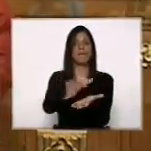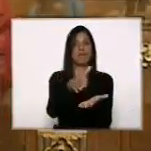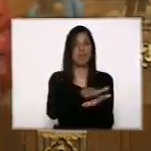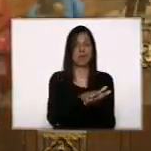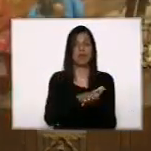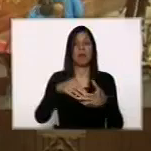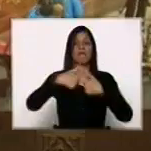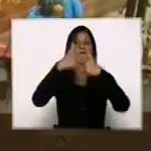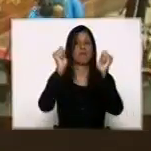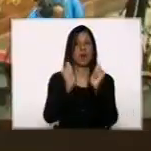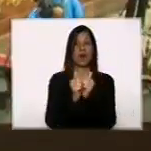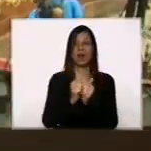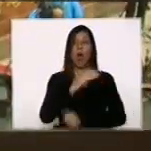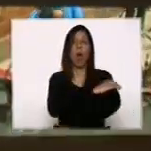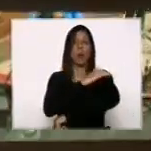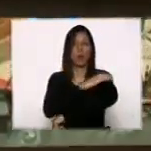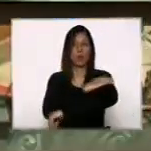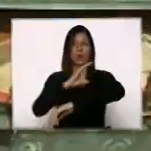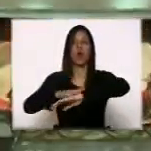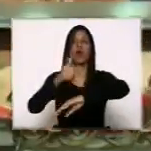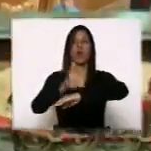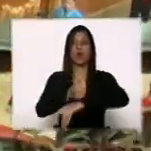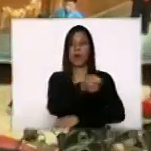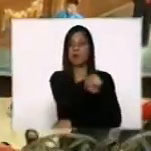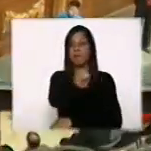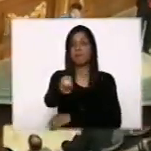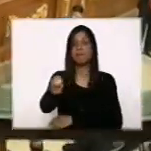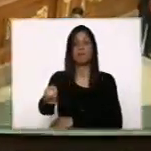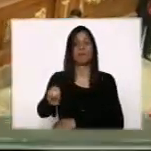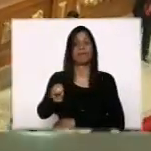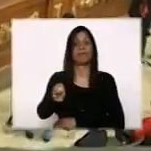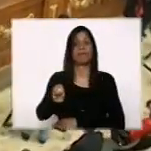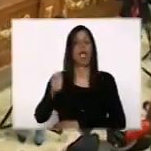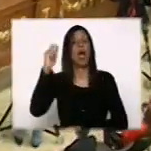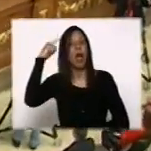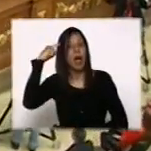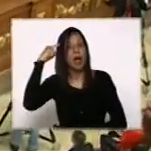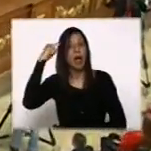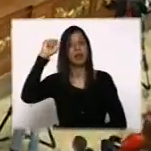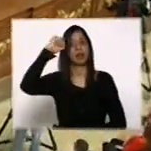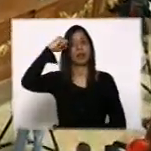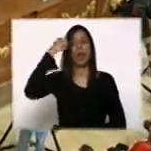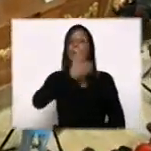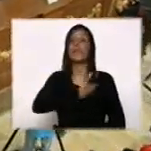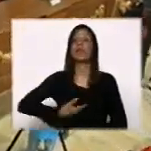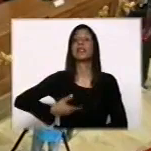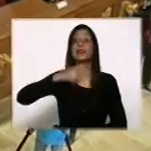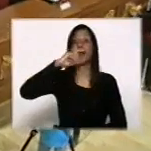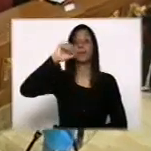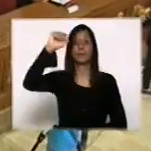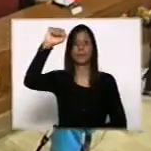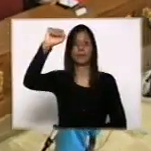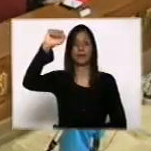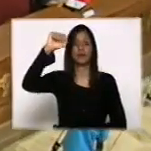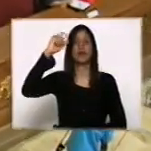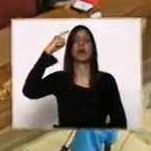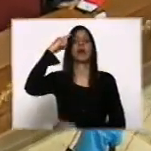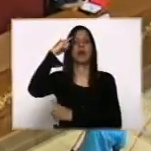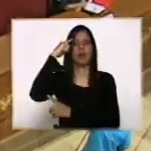violencia convocada por sectores de la derecha. Ante todo eso, nuestro presidente ha